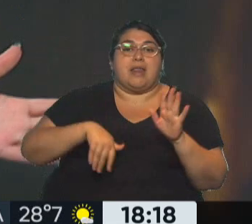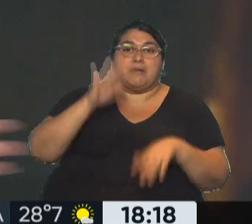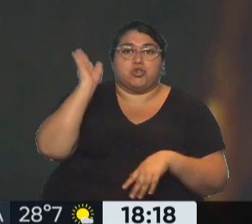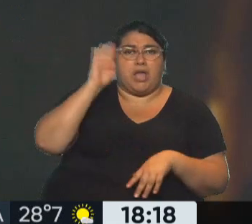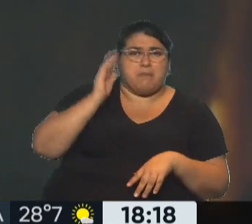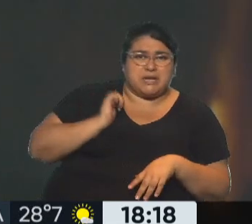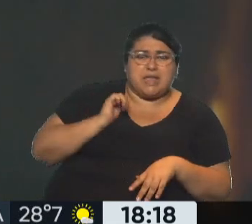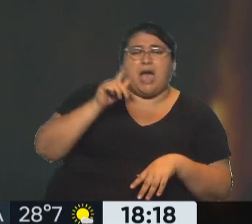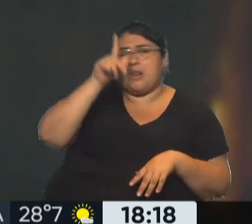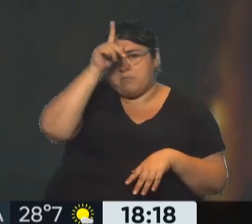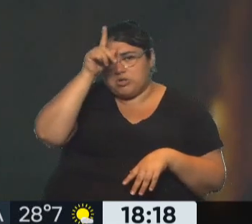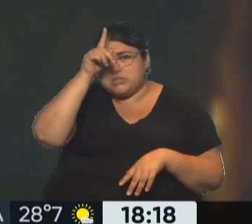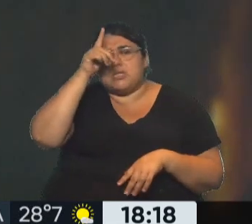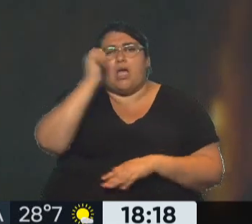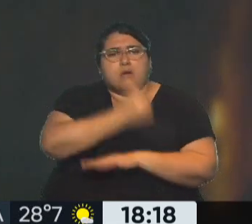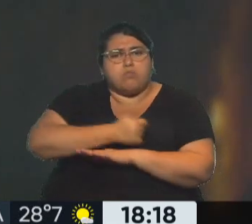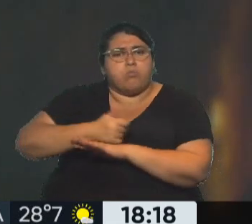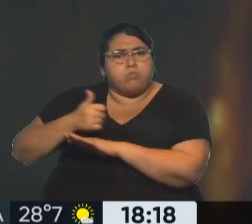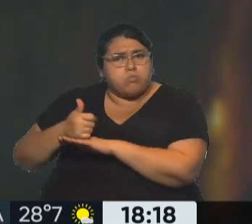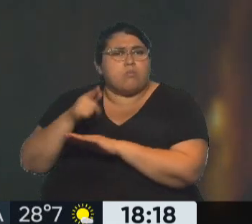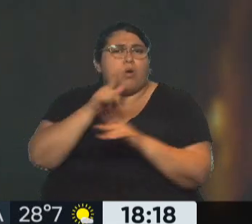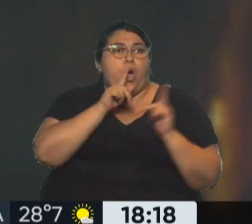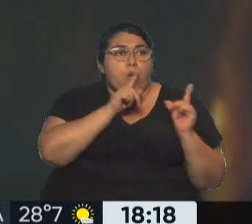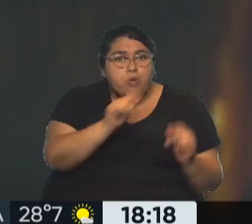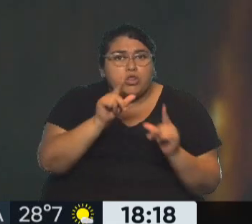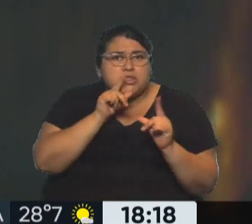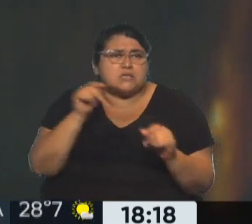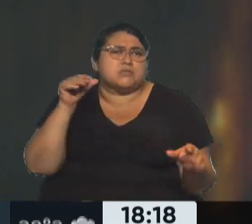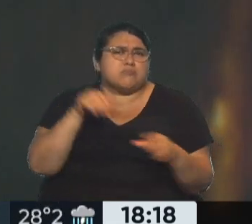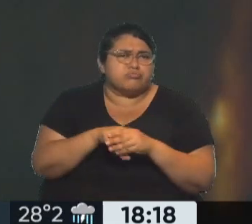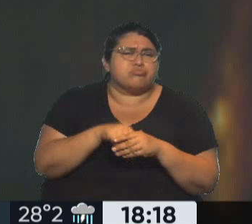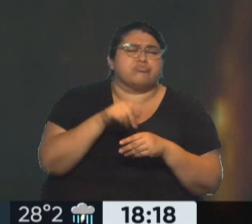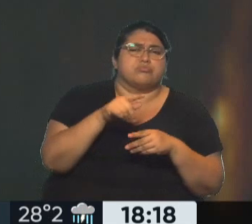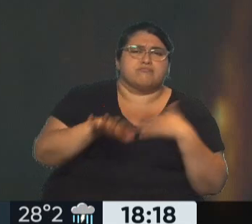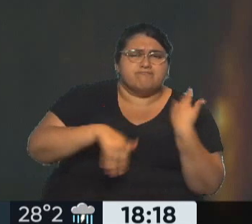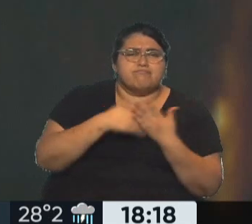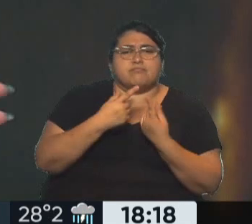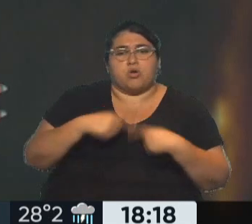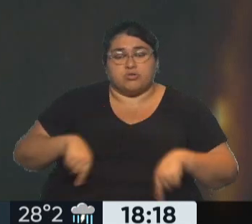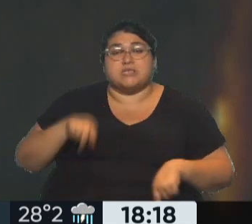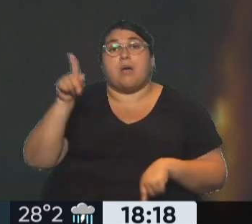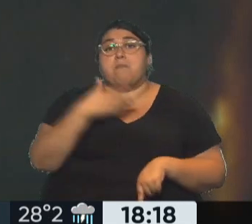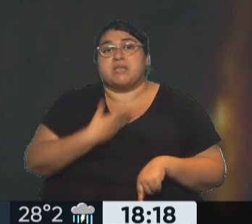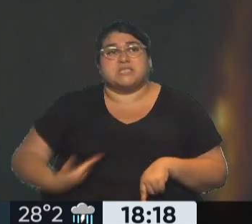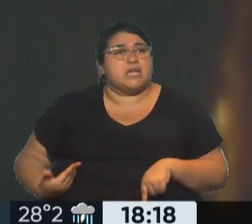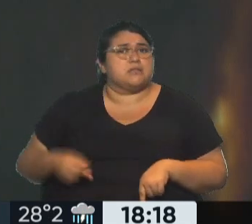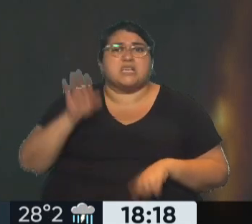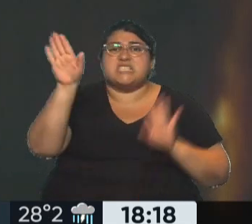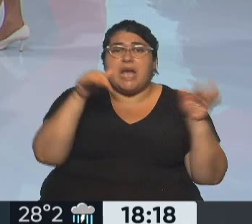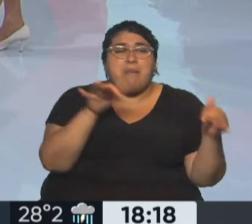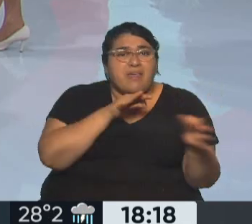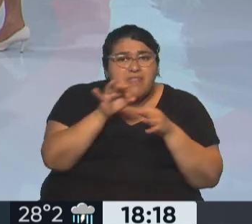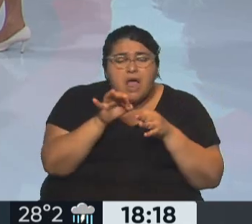y policías actuando en las protestas que, como decíamos hasta el momento, más allá de que la presidenta llame un diálogo, no